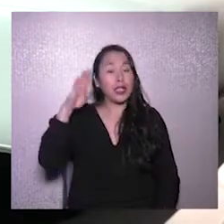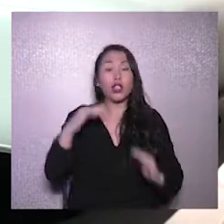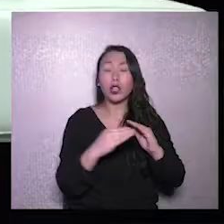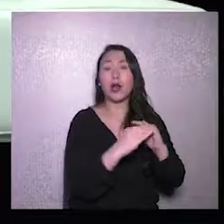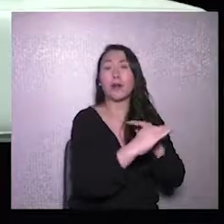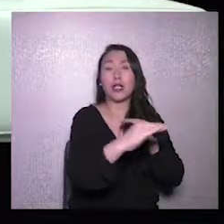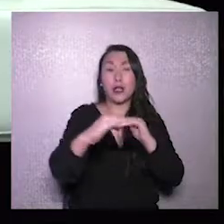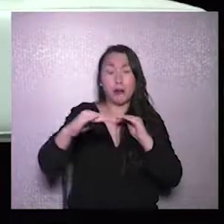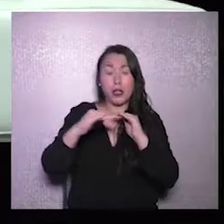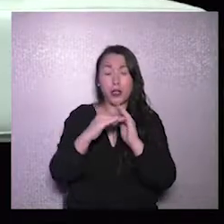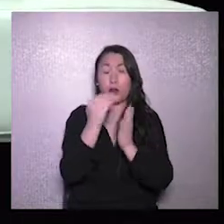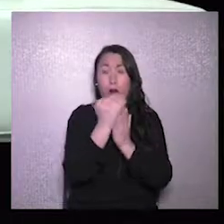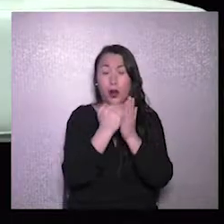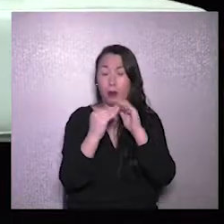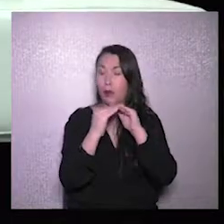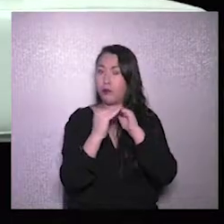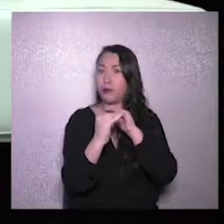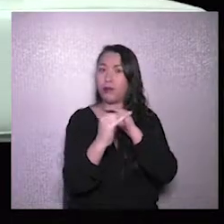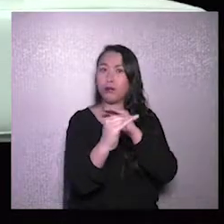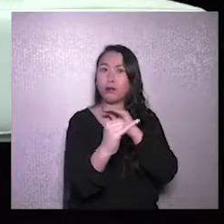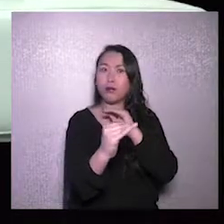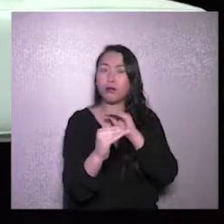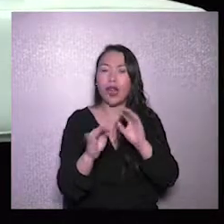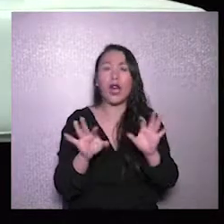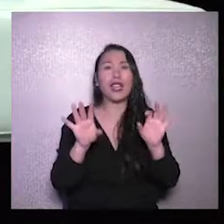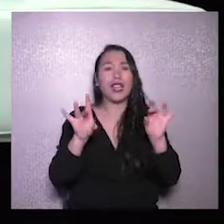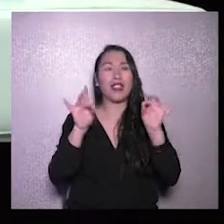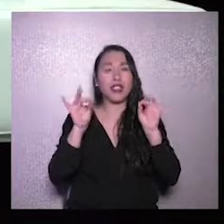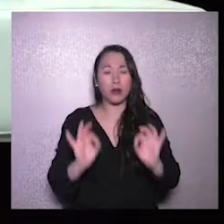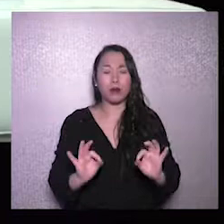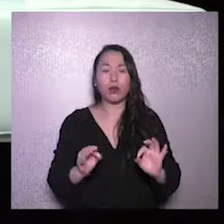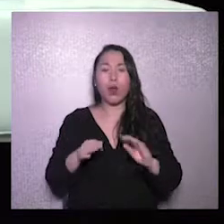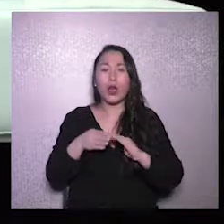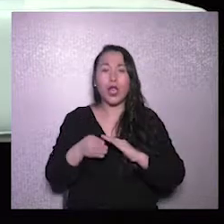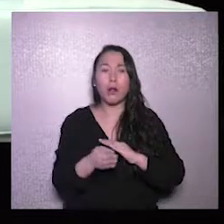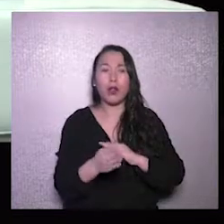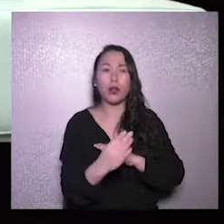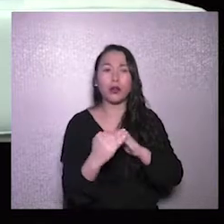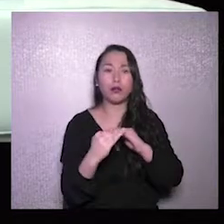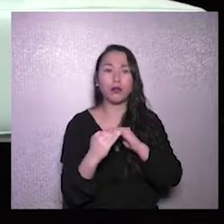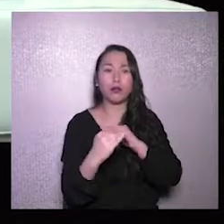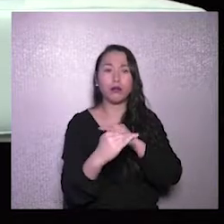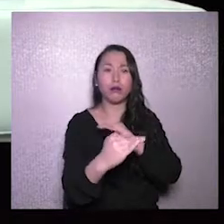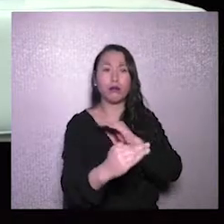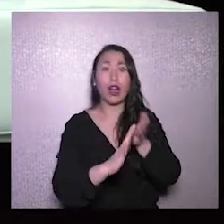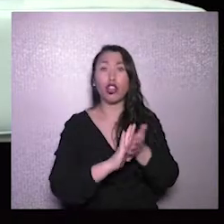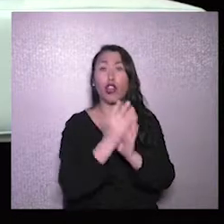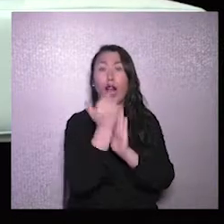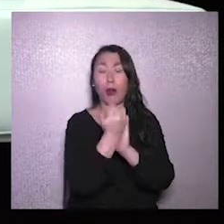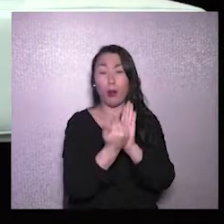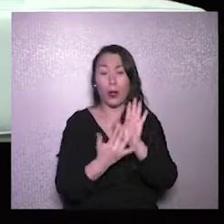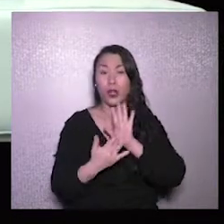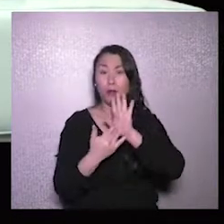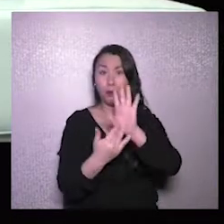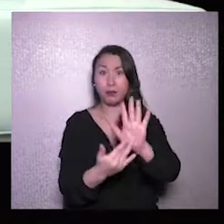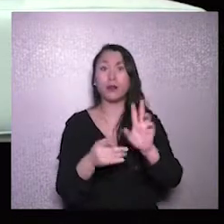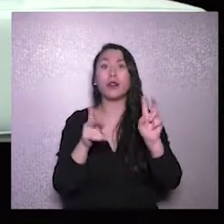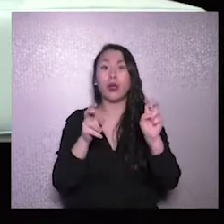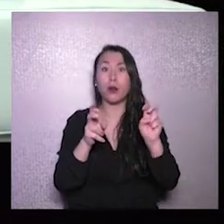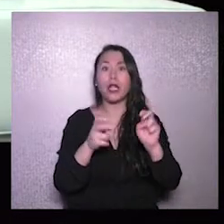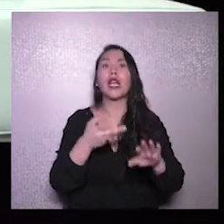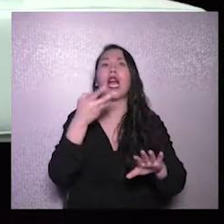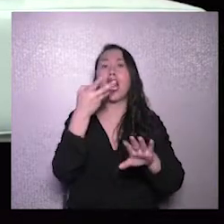transversal en su programa, ha establecido lineamiento que en todas las propuestas temáticas está el tema de